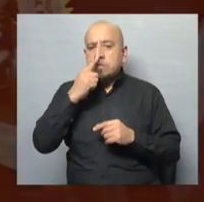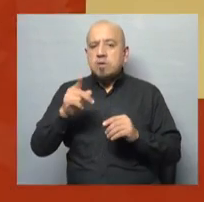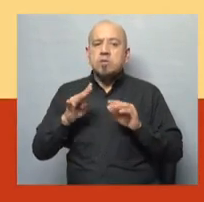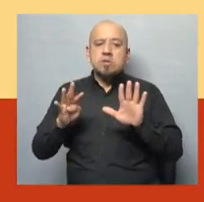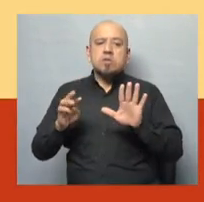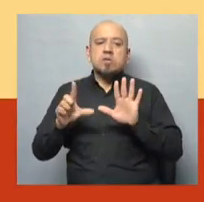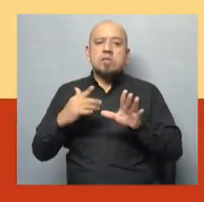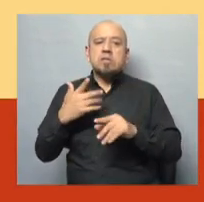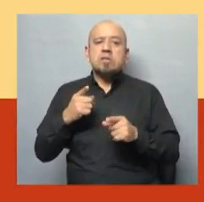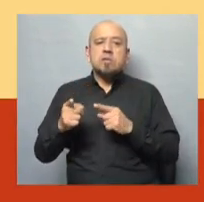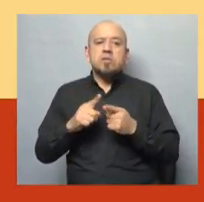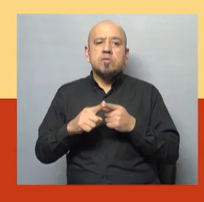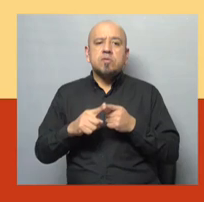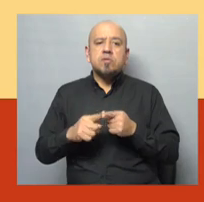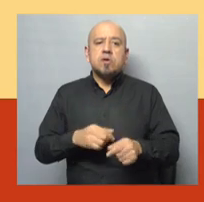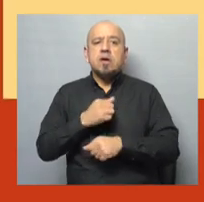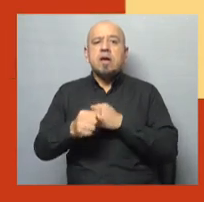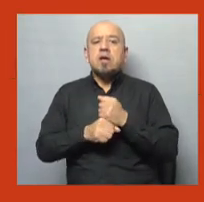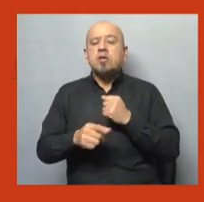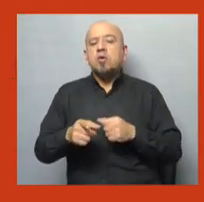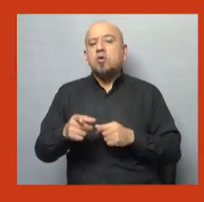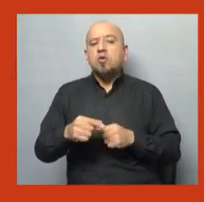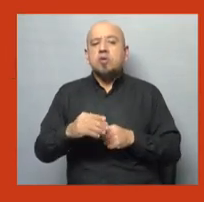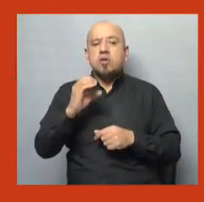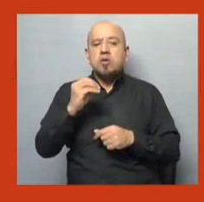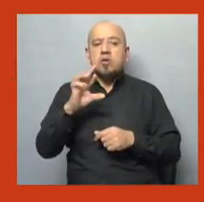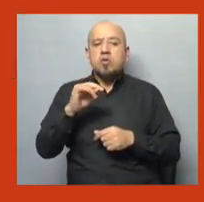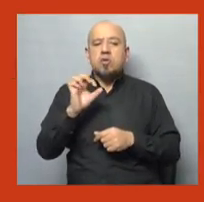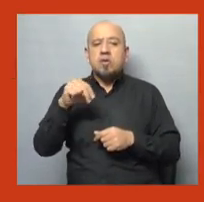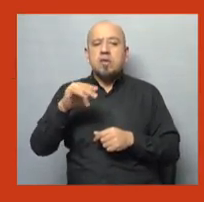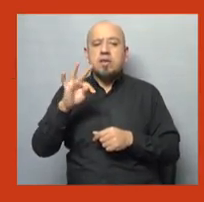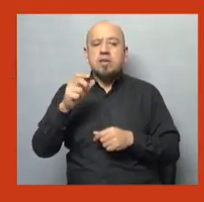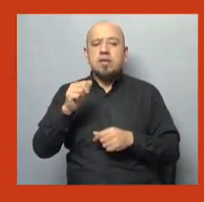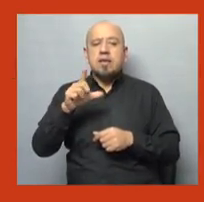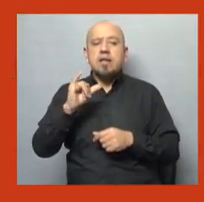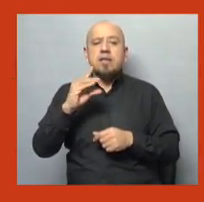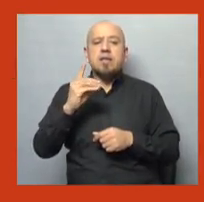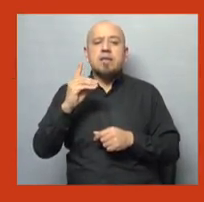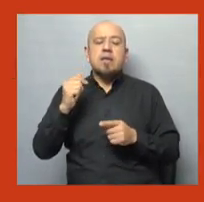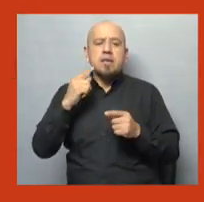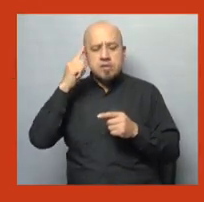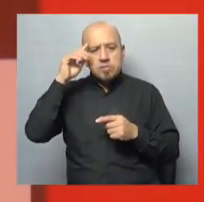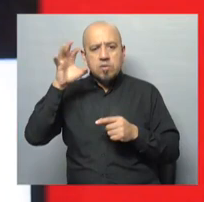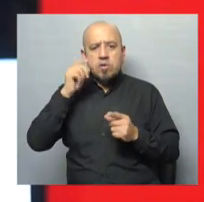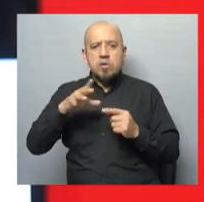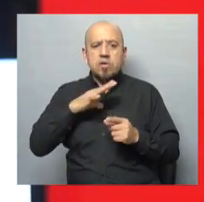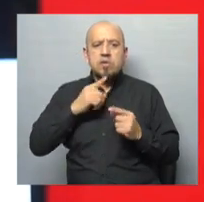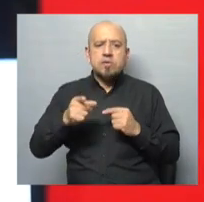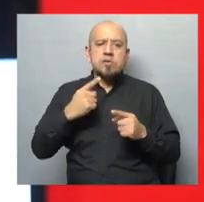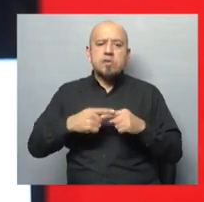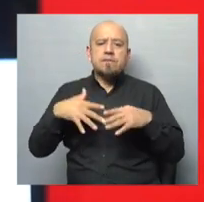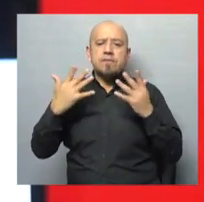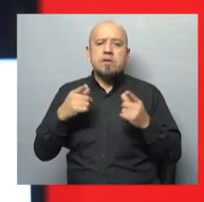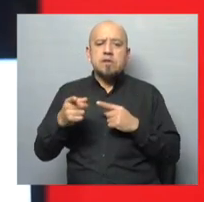orientalidad la llegada de eso no me acuerdo que hubo festejos en aquel tiempo hubo festejos por el